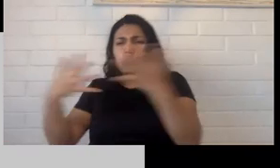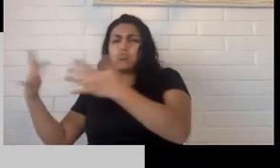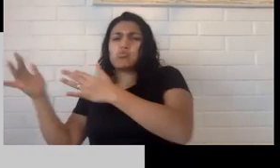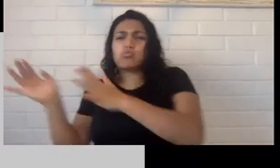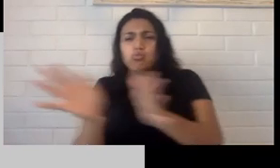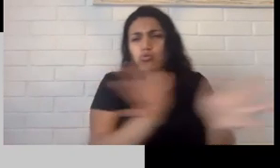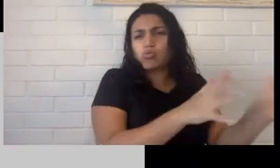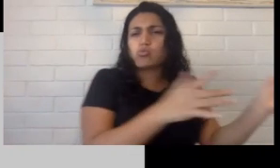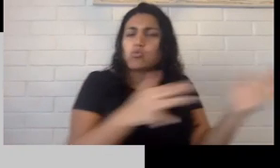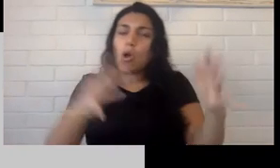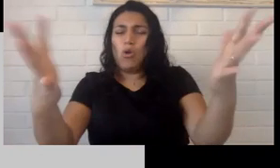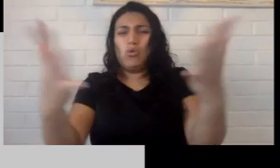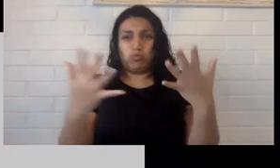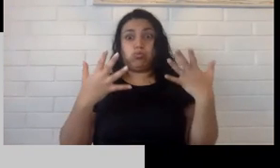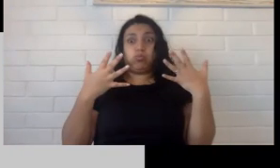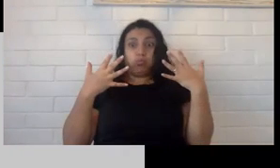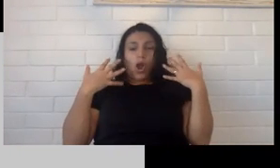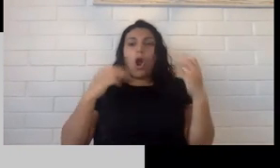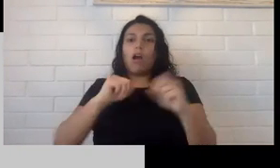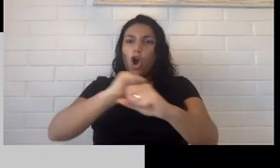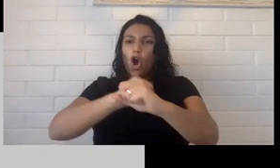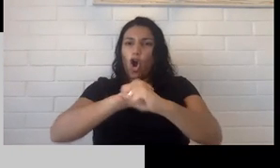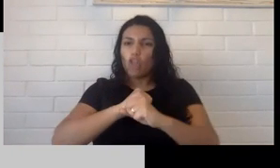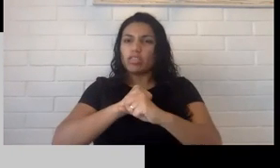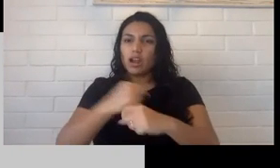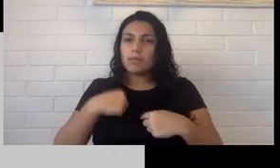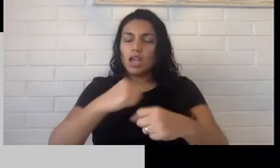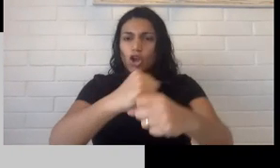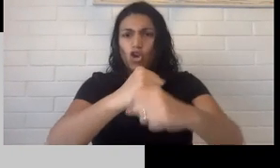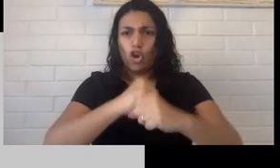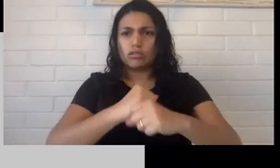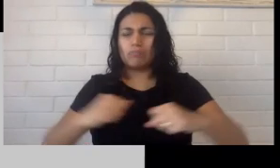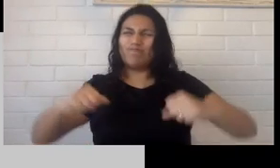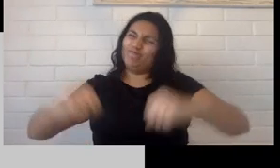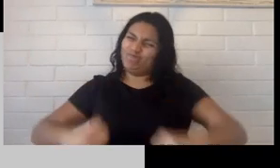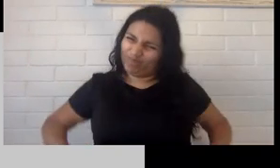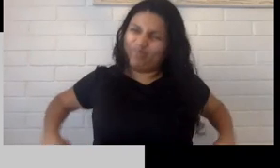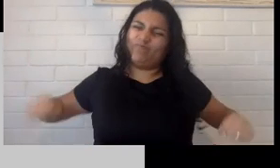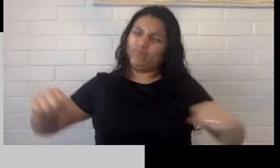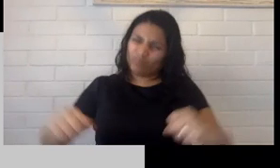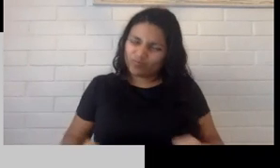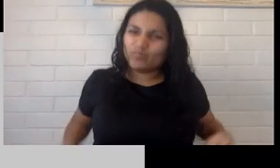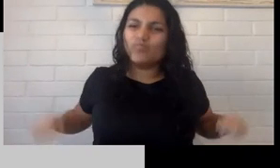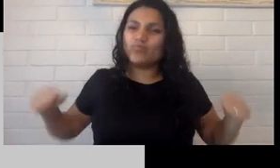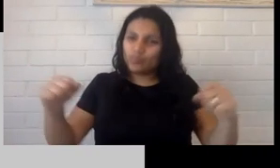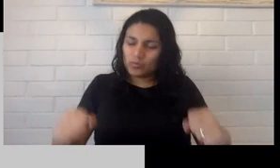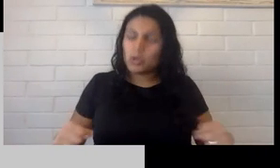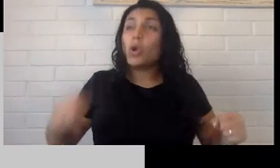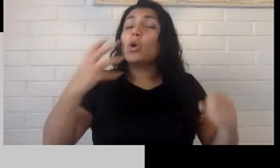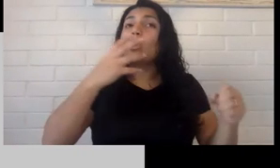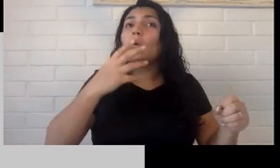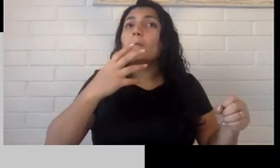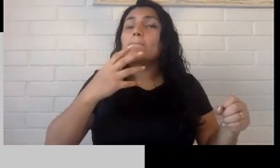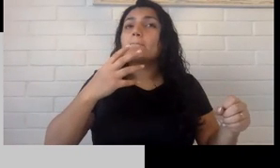Hay un momento en que uno puede imaginar en que la fuerza que uno ejerce con los brazos, con el cuerpo, y la